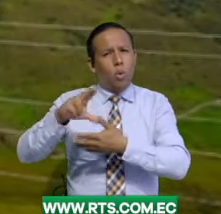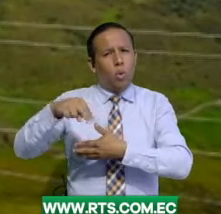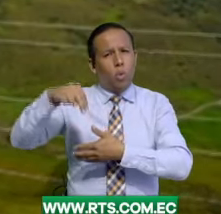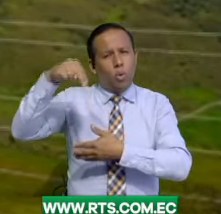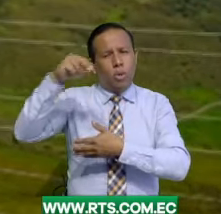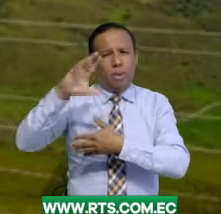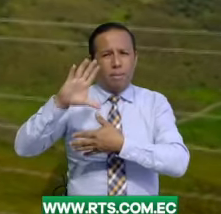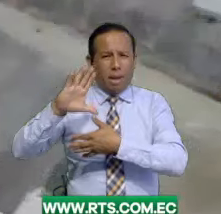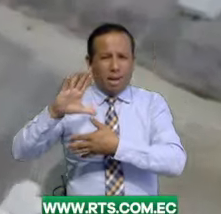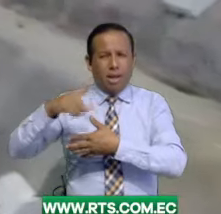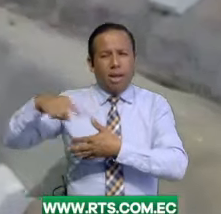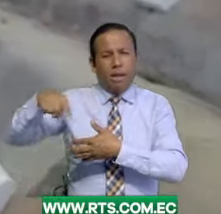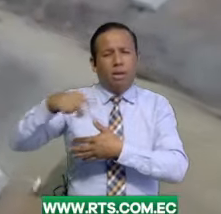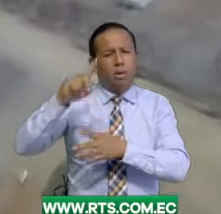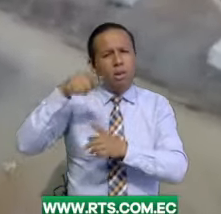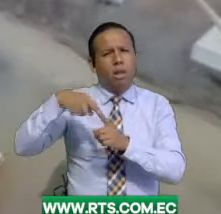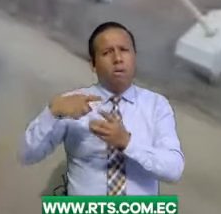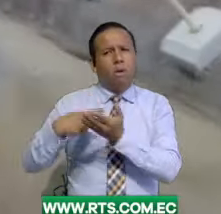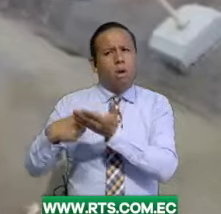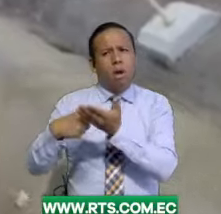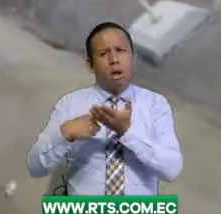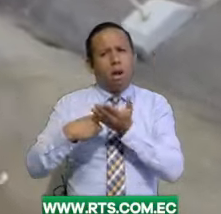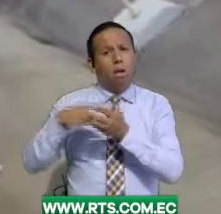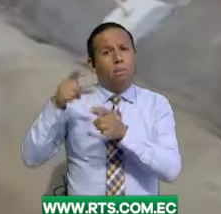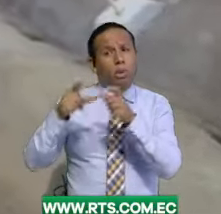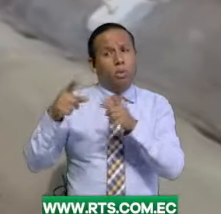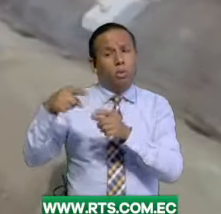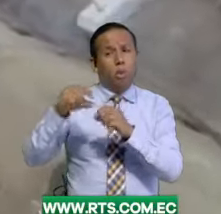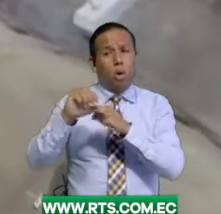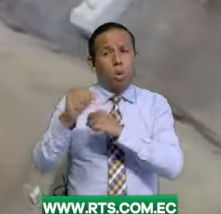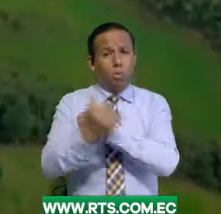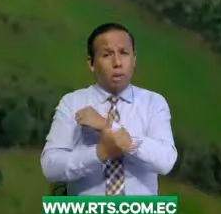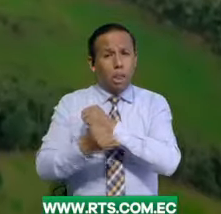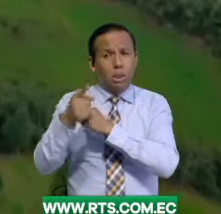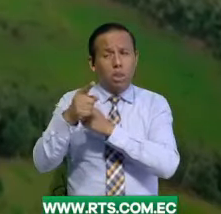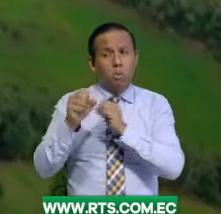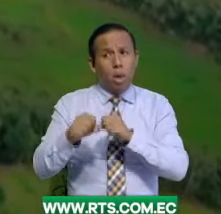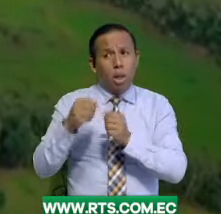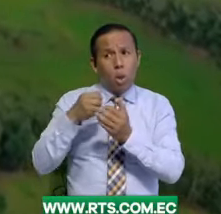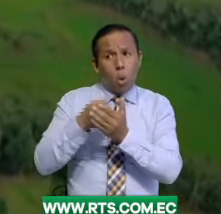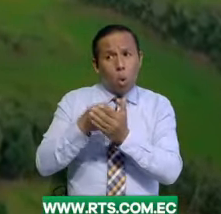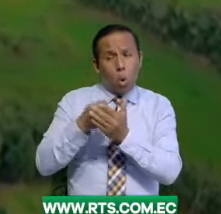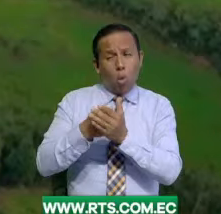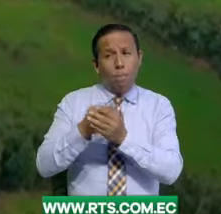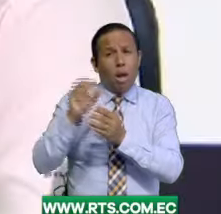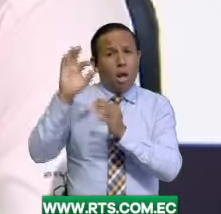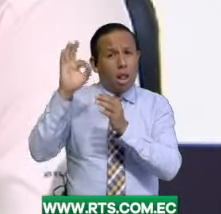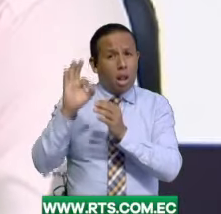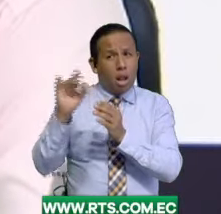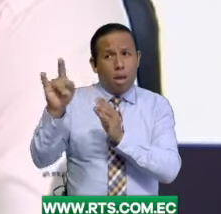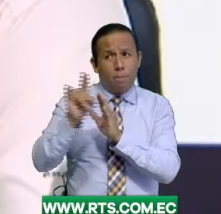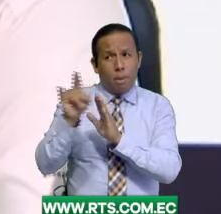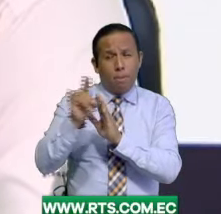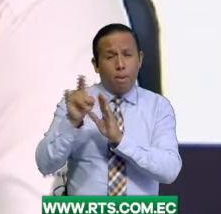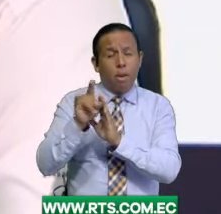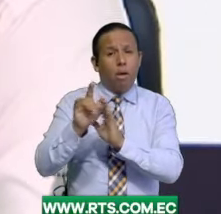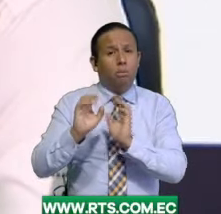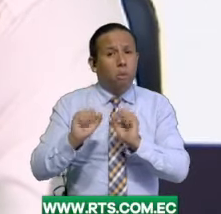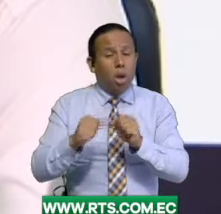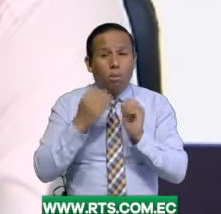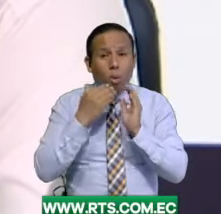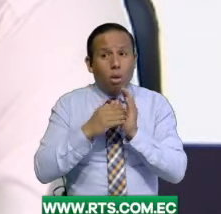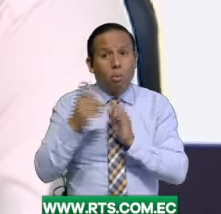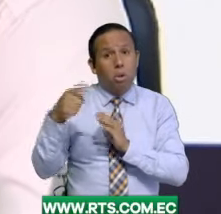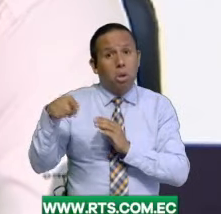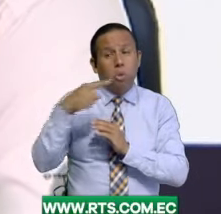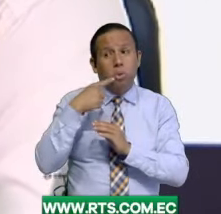de mantener reuniones con posibles proveedores de generación eléctrica. Vamos a ver que ciertos proveedores realmente tengan en inventario lo que